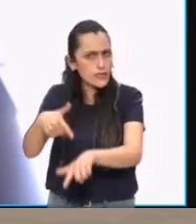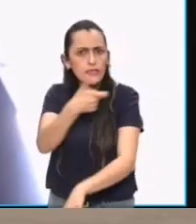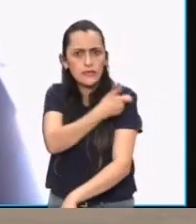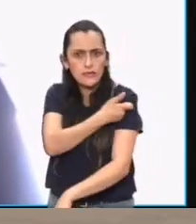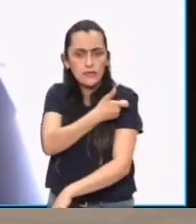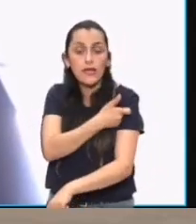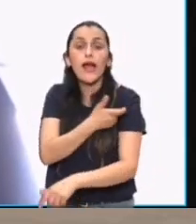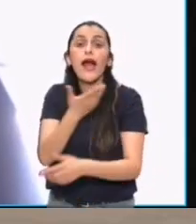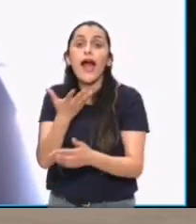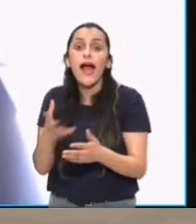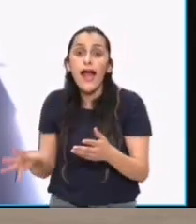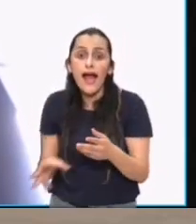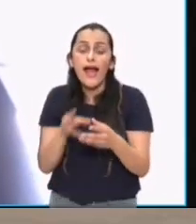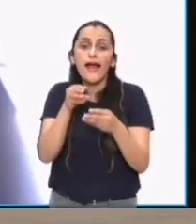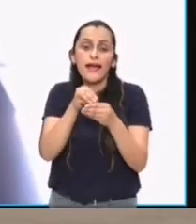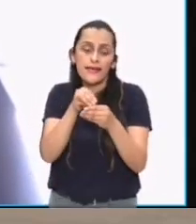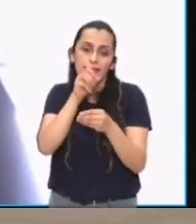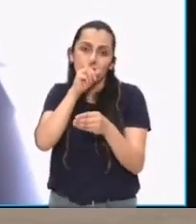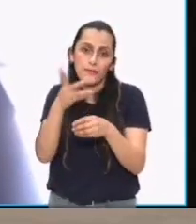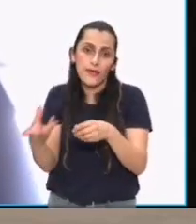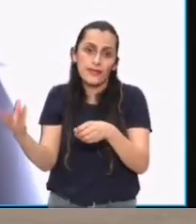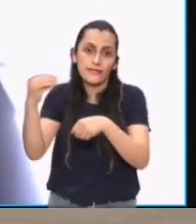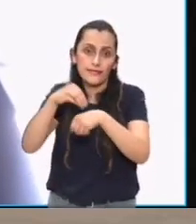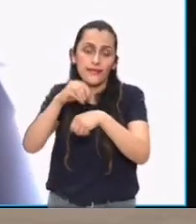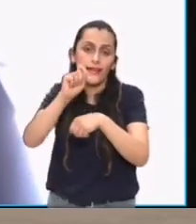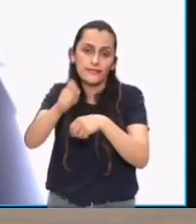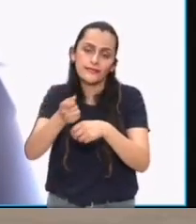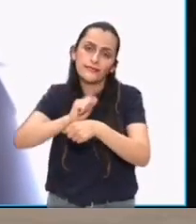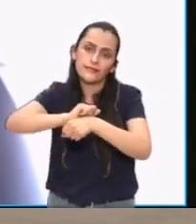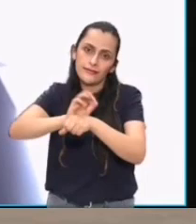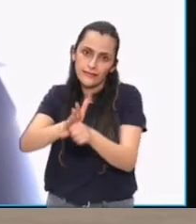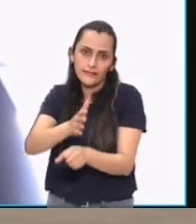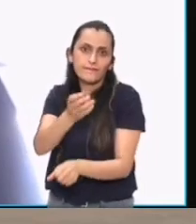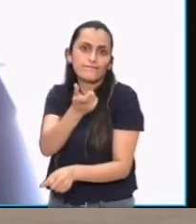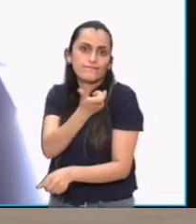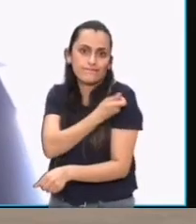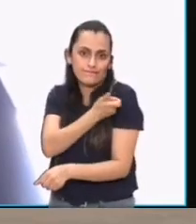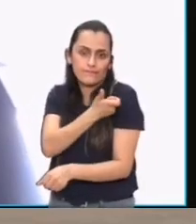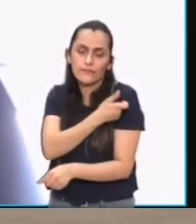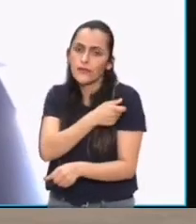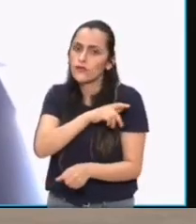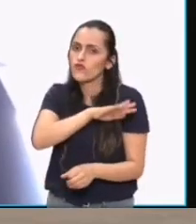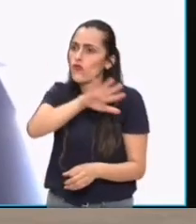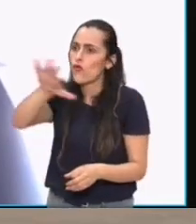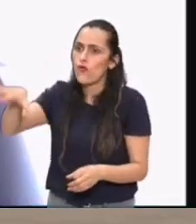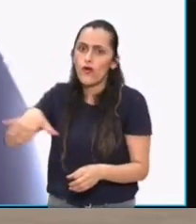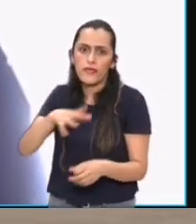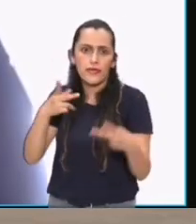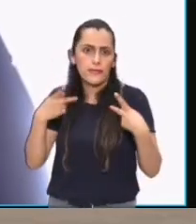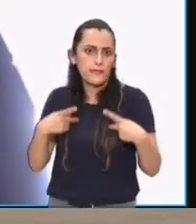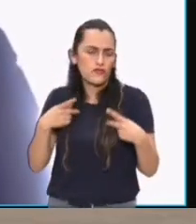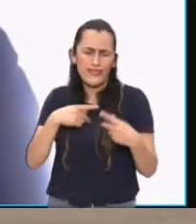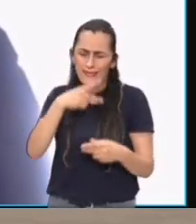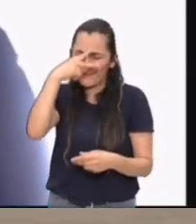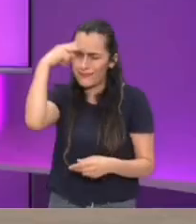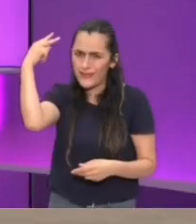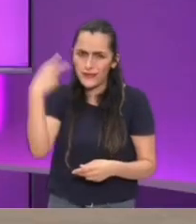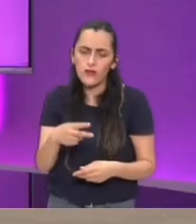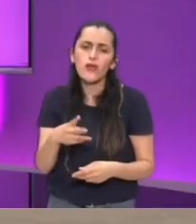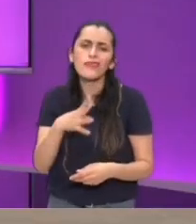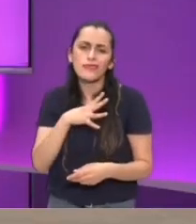de la vacunación del COVID y poder garantizar que el 100% de la población cuente con la vacuna. Sí,